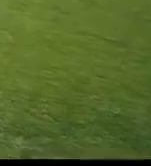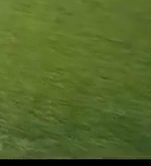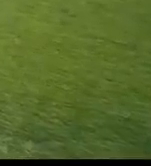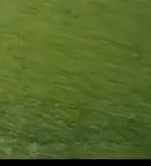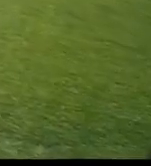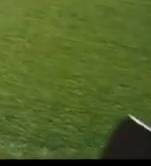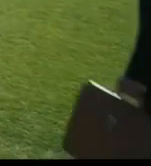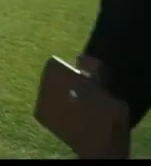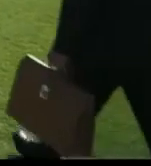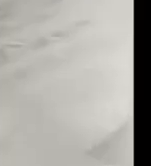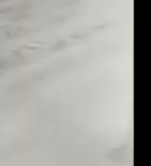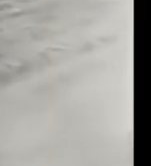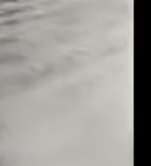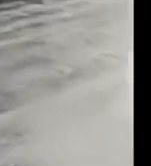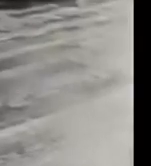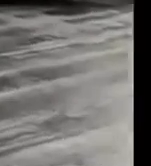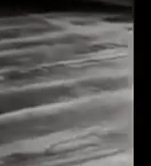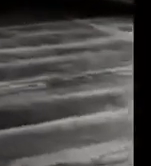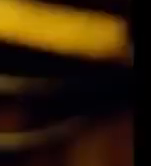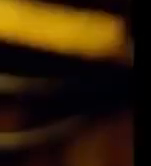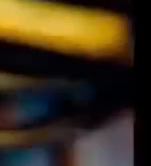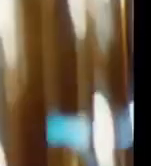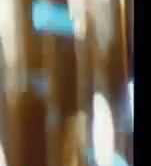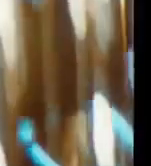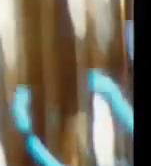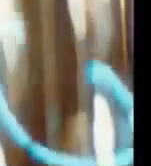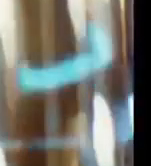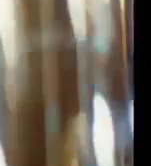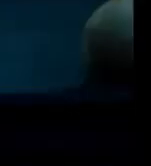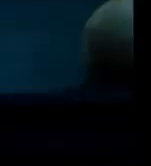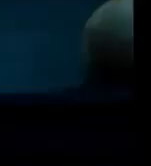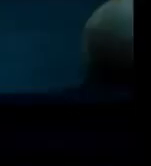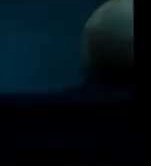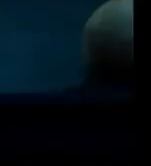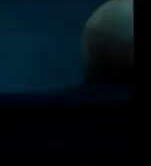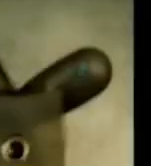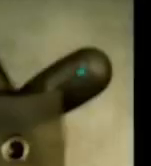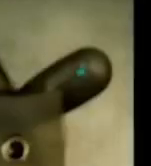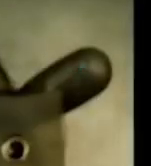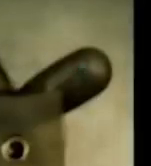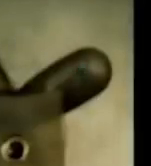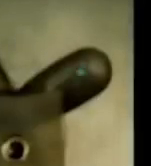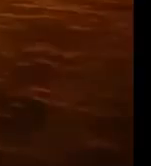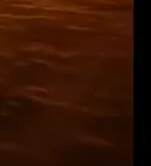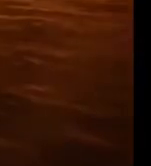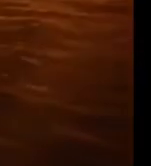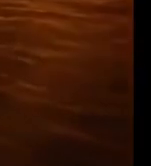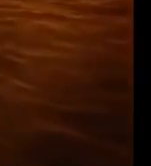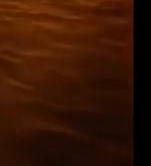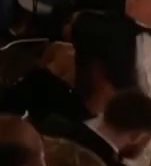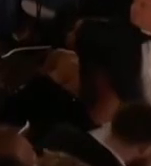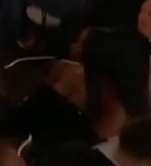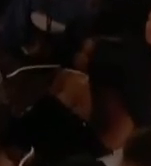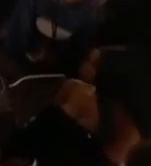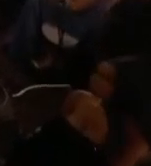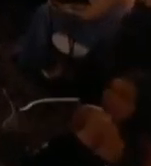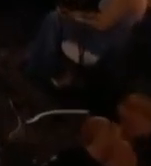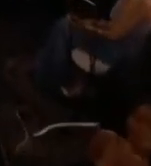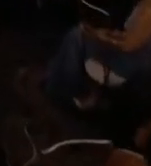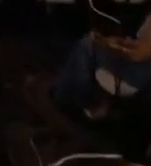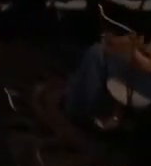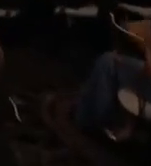Hollywood sigue caminando a su modo y procura no dar pista de cuán complicada ha sido y es su situación. La 81ª entrega de los Golden